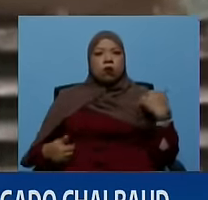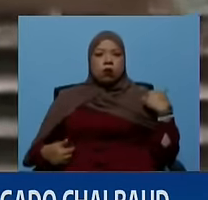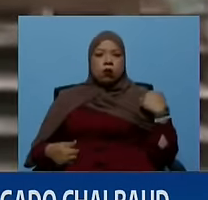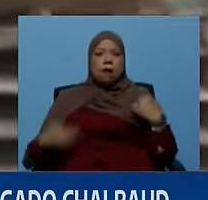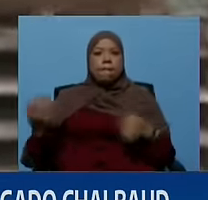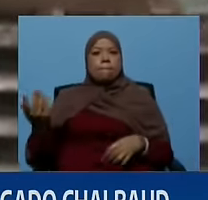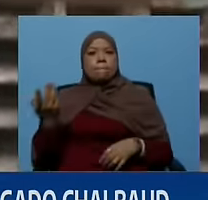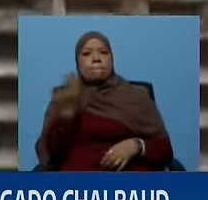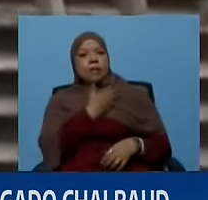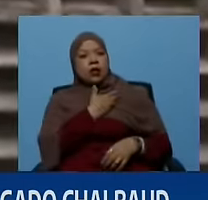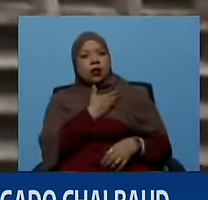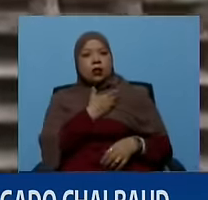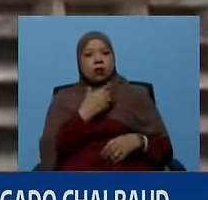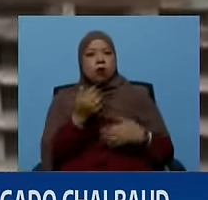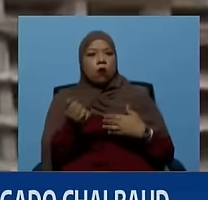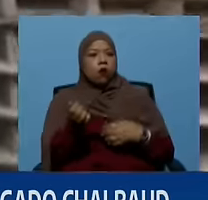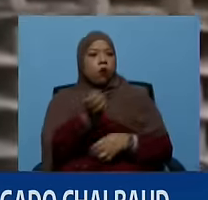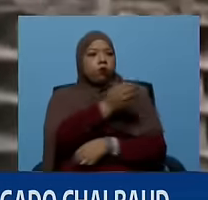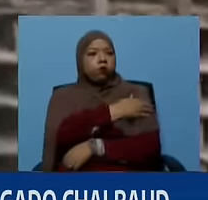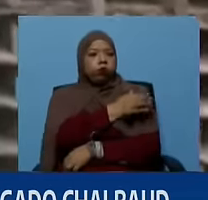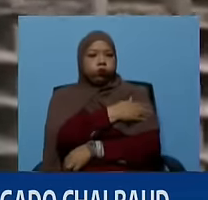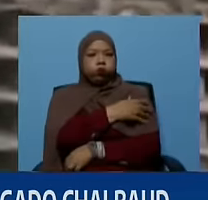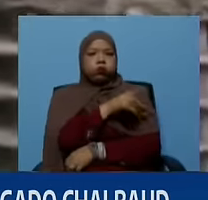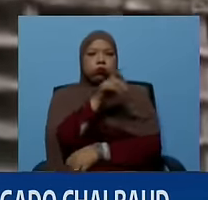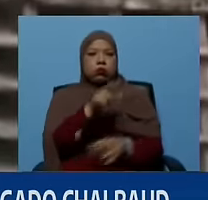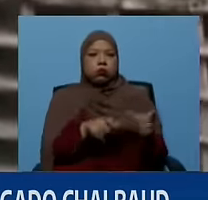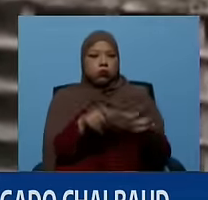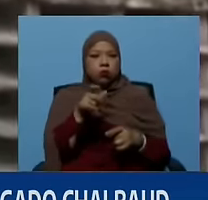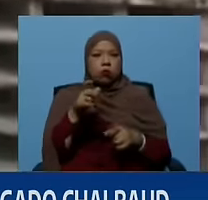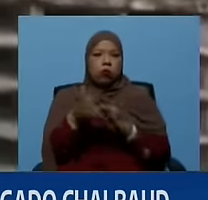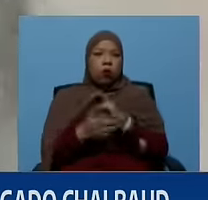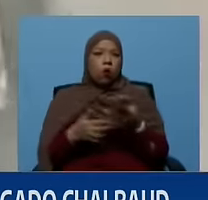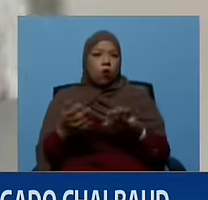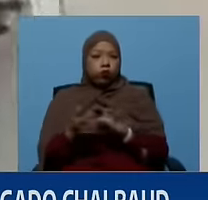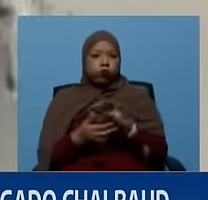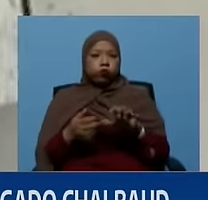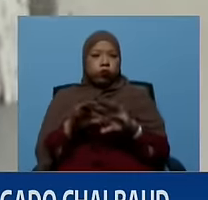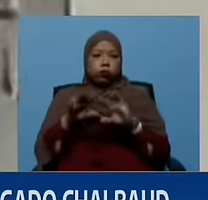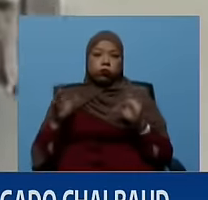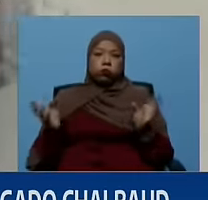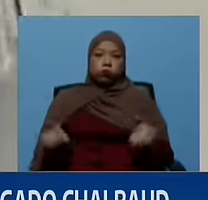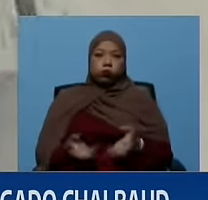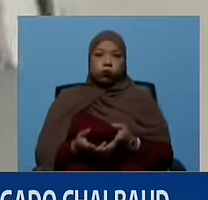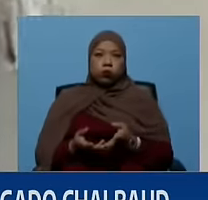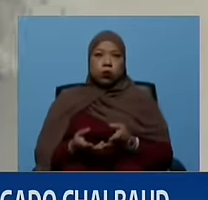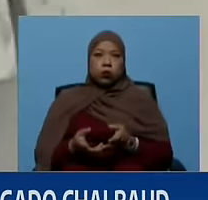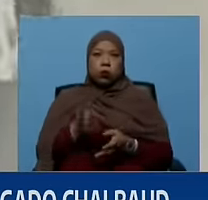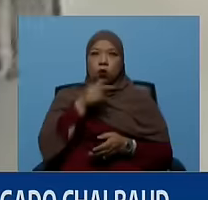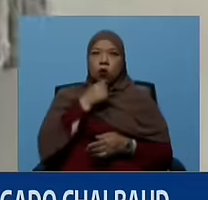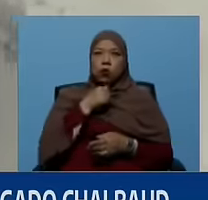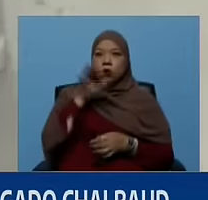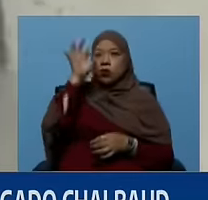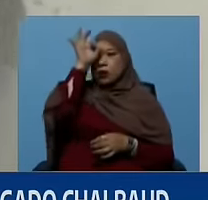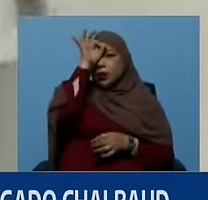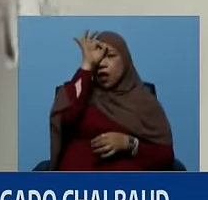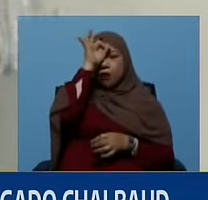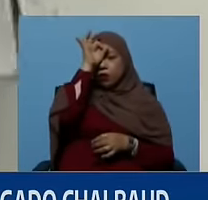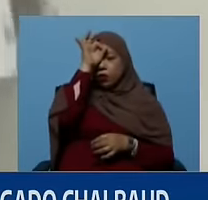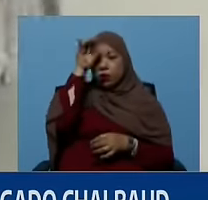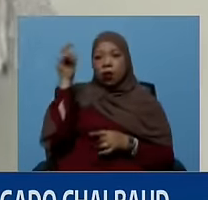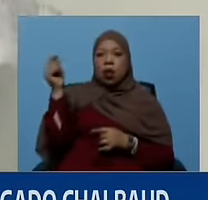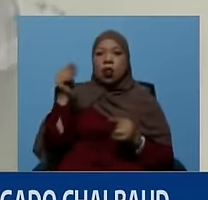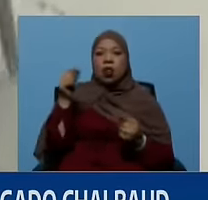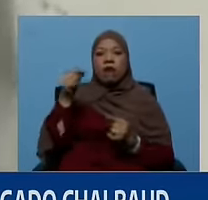magnicidio cuando la derecha cuando estos señores que generan violencia en el mundo y no tienen idea no tienen para el